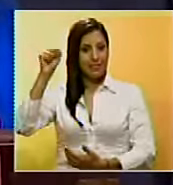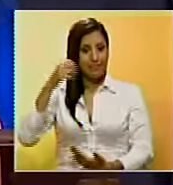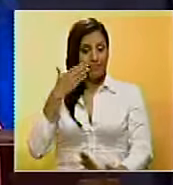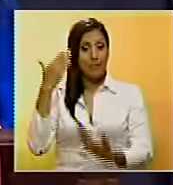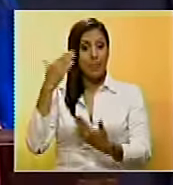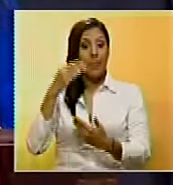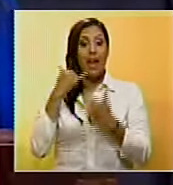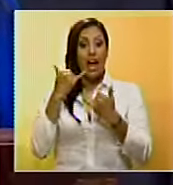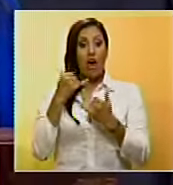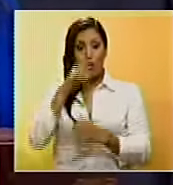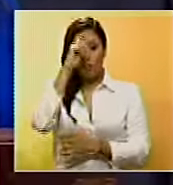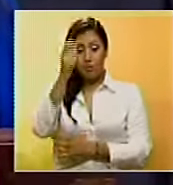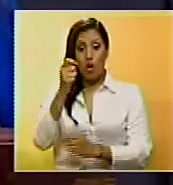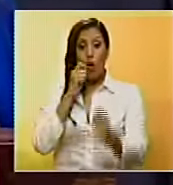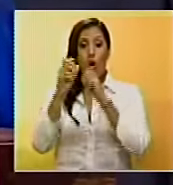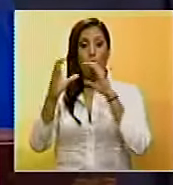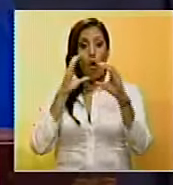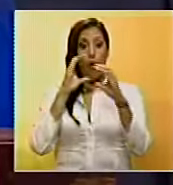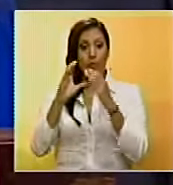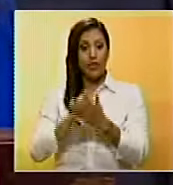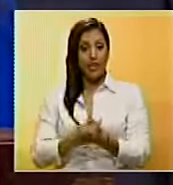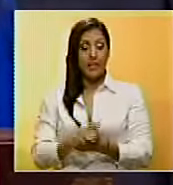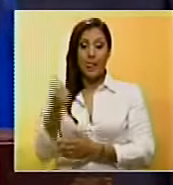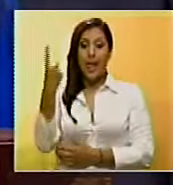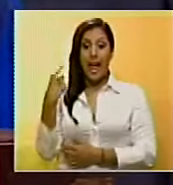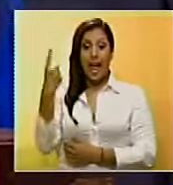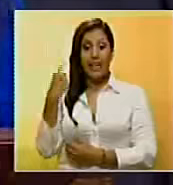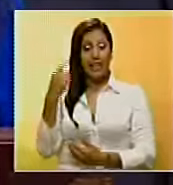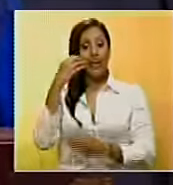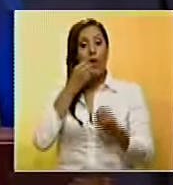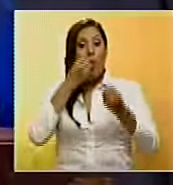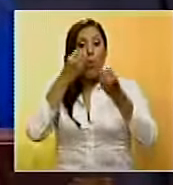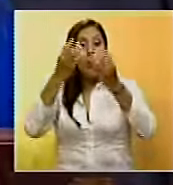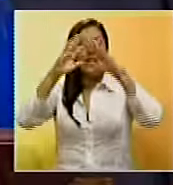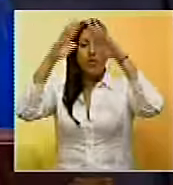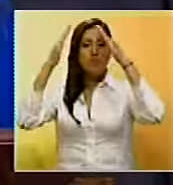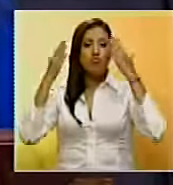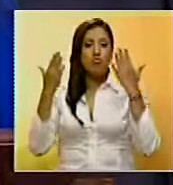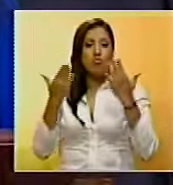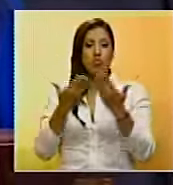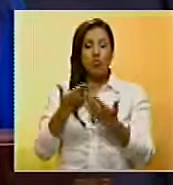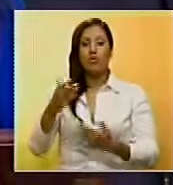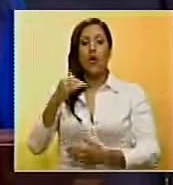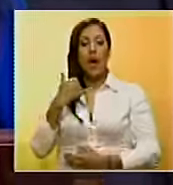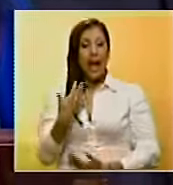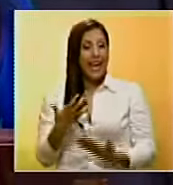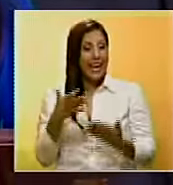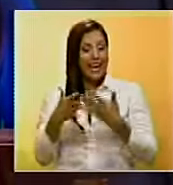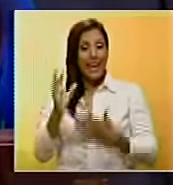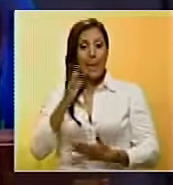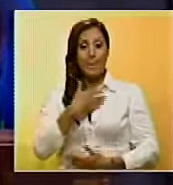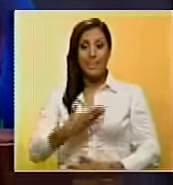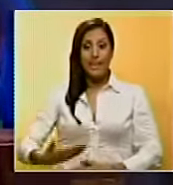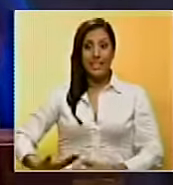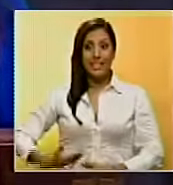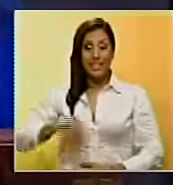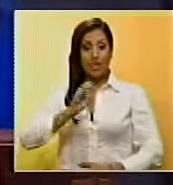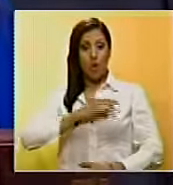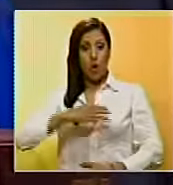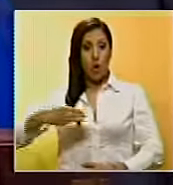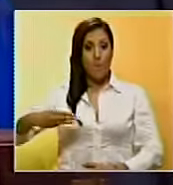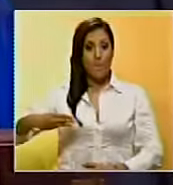a través de los medios de comunicación, ayer se hizo saber al mundo que el presidente Barack Hussein